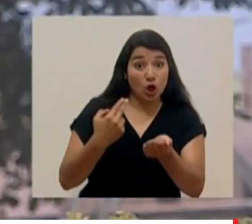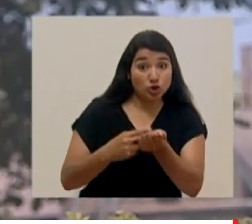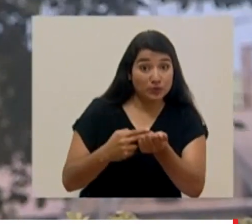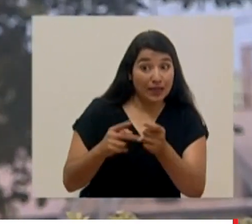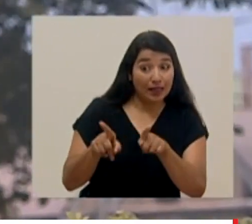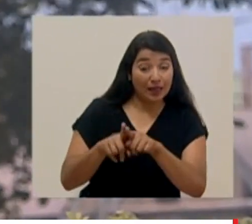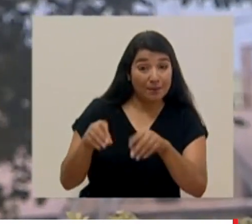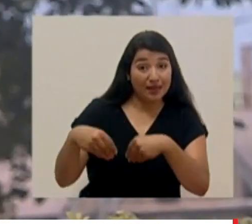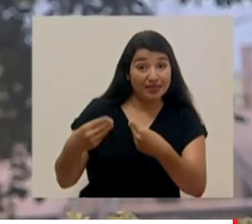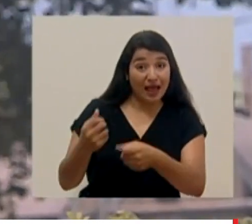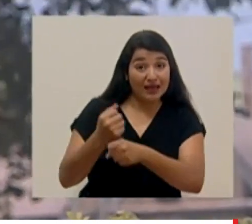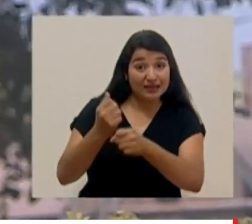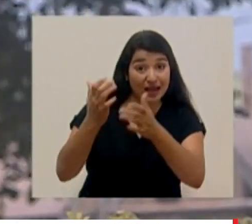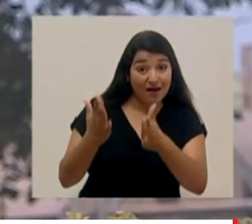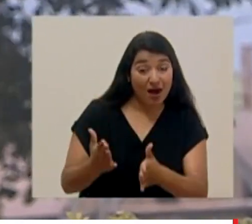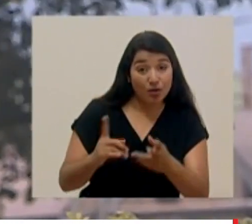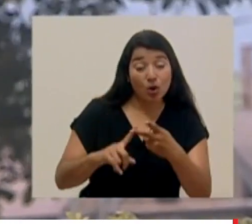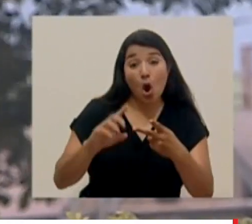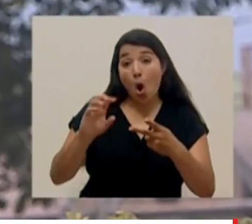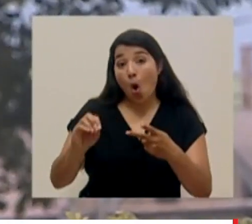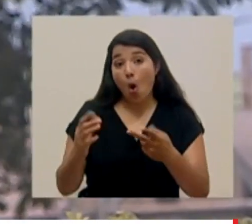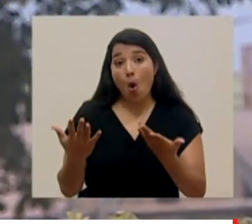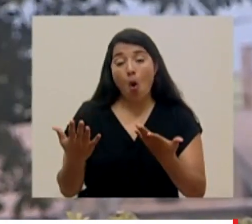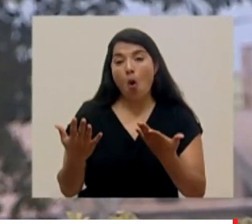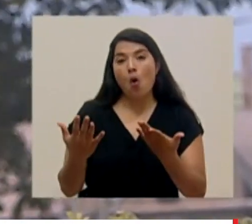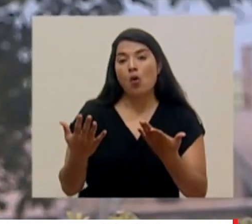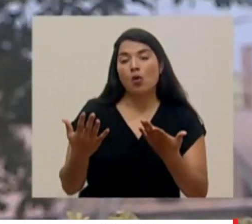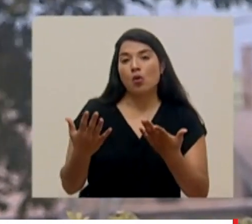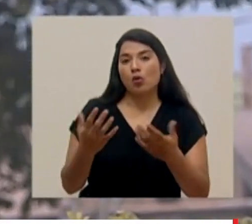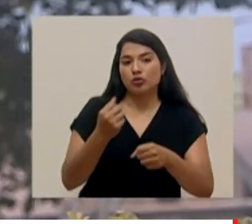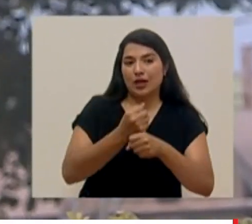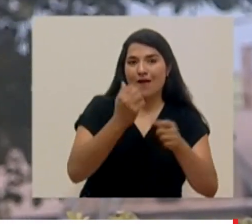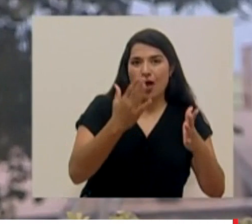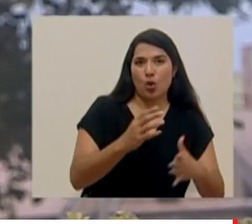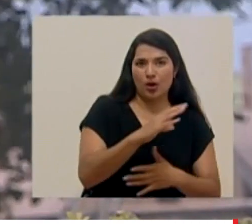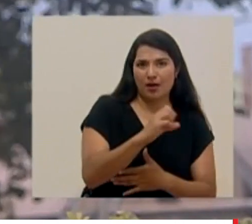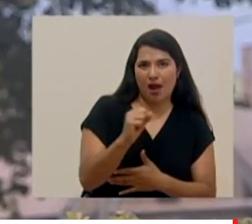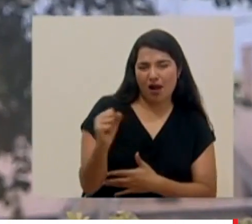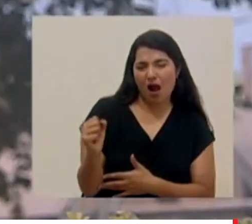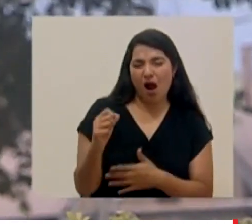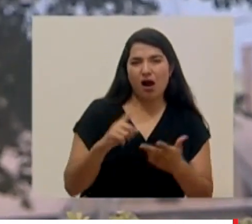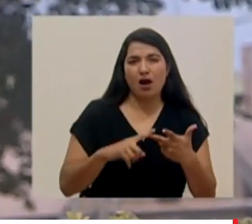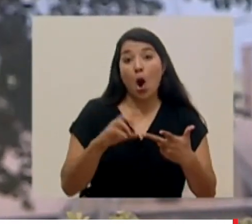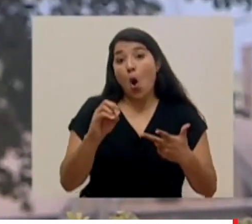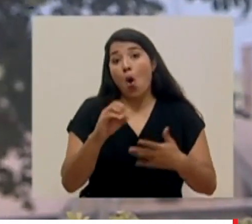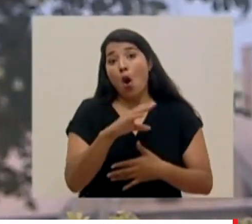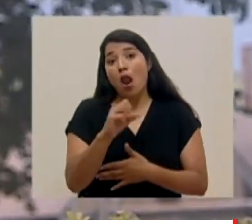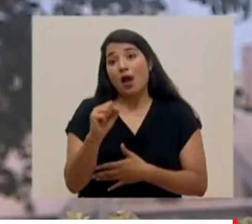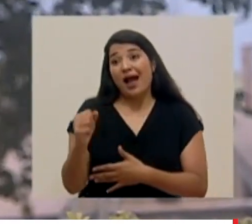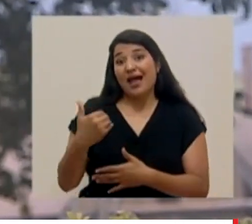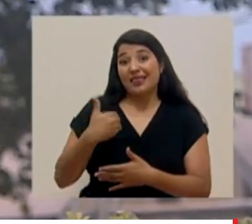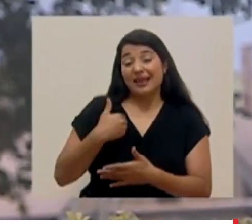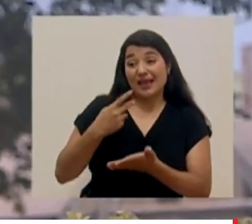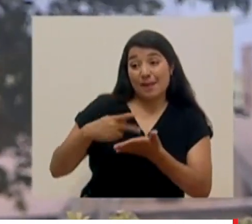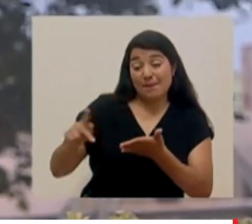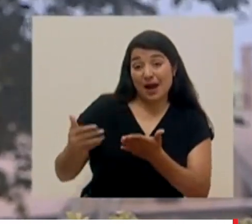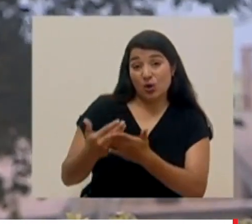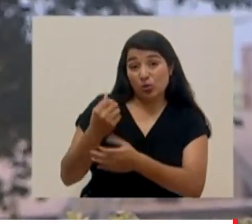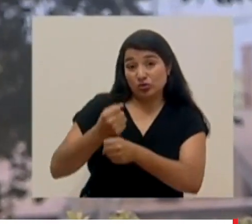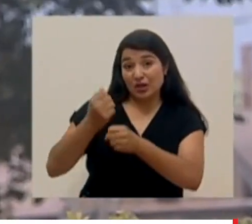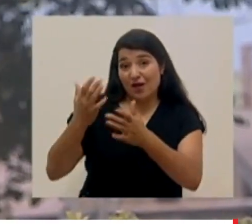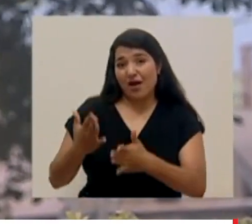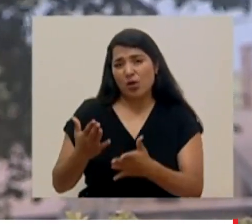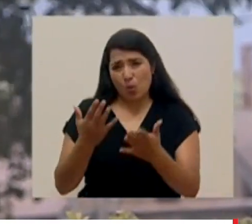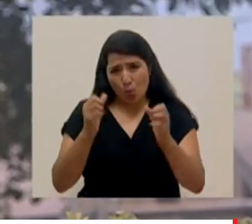los hospitales privados, si va a ser en forma de una donación o si va a ser personal de la caja o si la caja va a tener que pagar por eso. Si nos puede